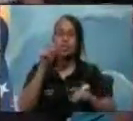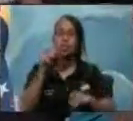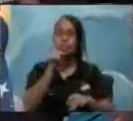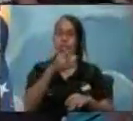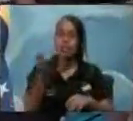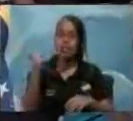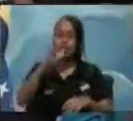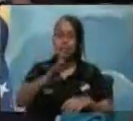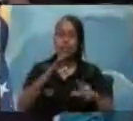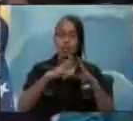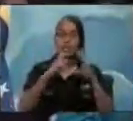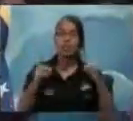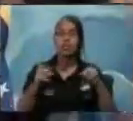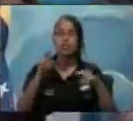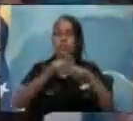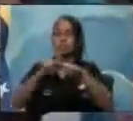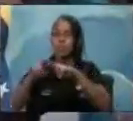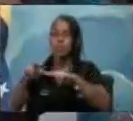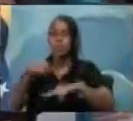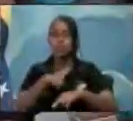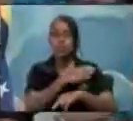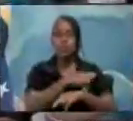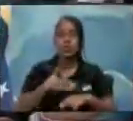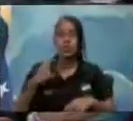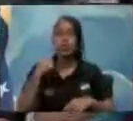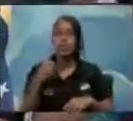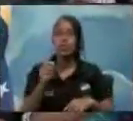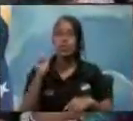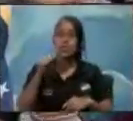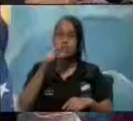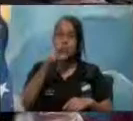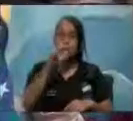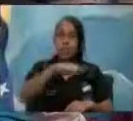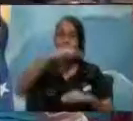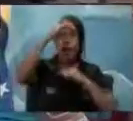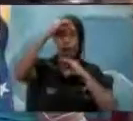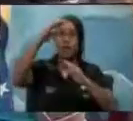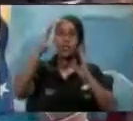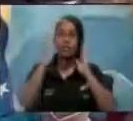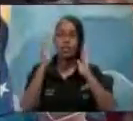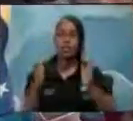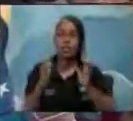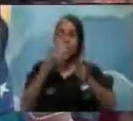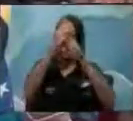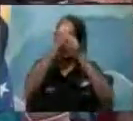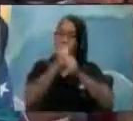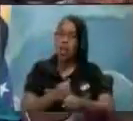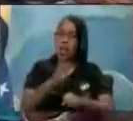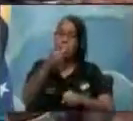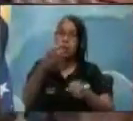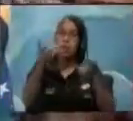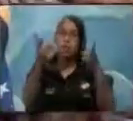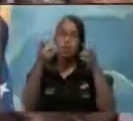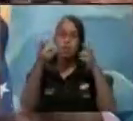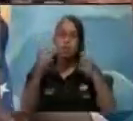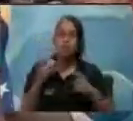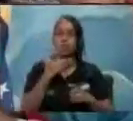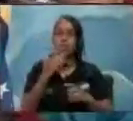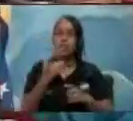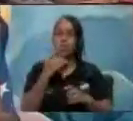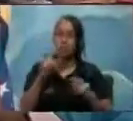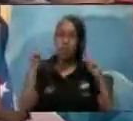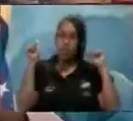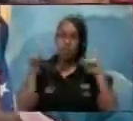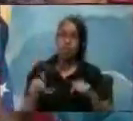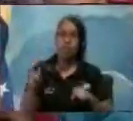el cielote, yo quiero decirle que si usted está atento, esperando recibir algo, hoy